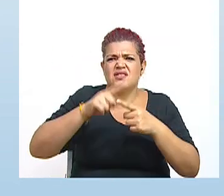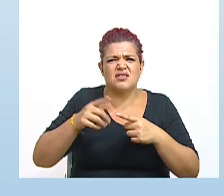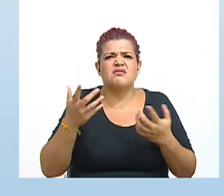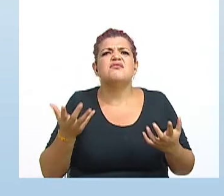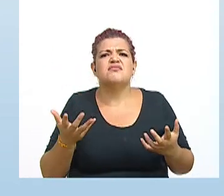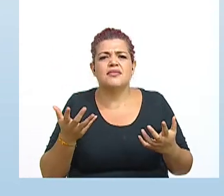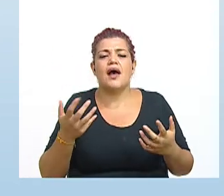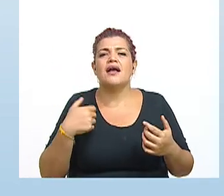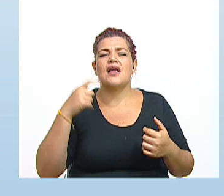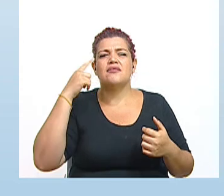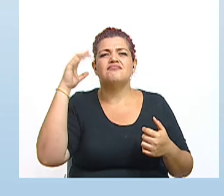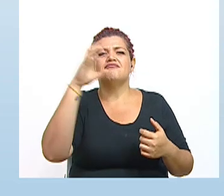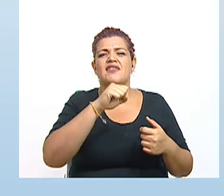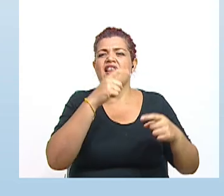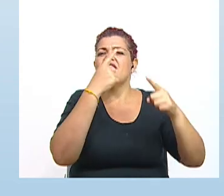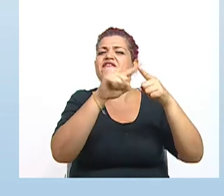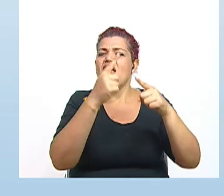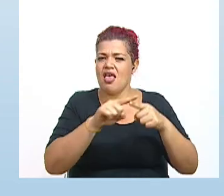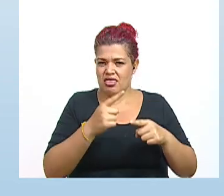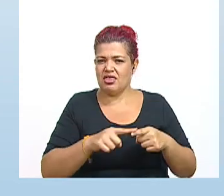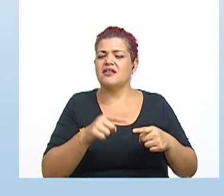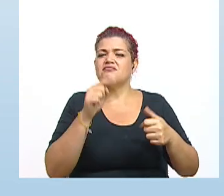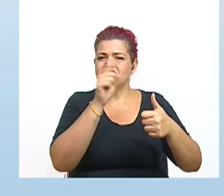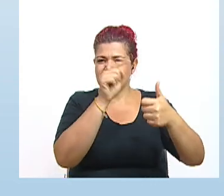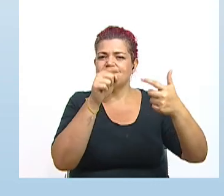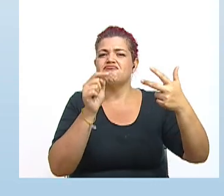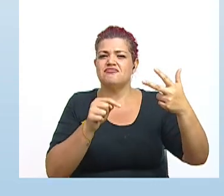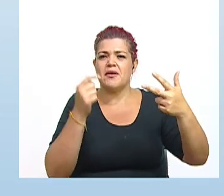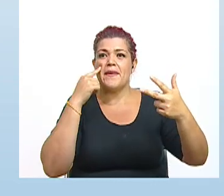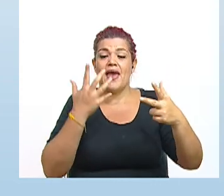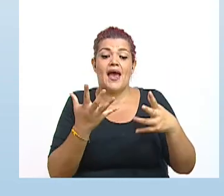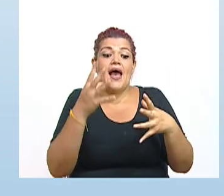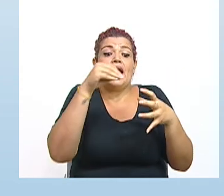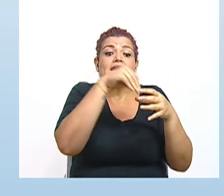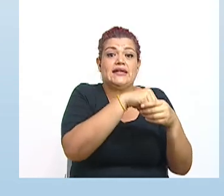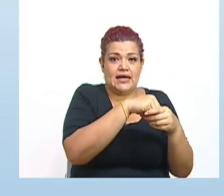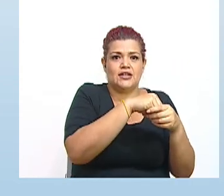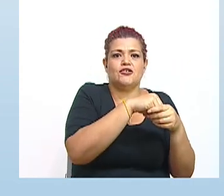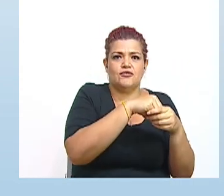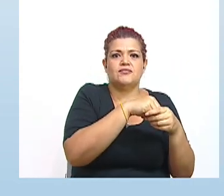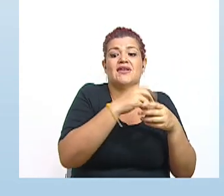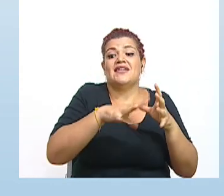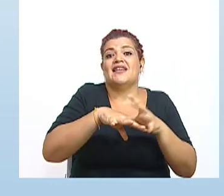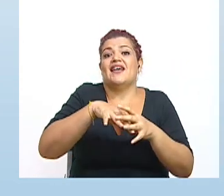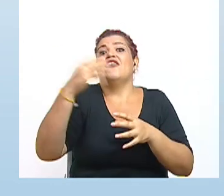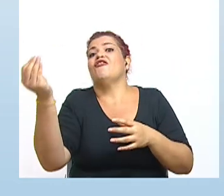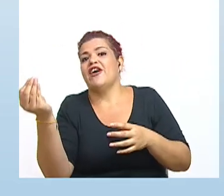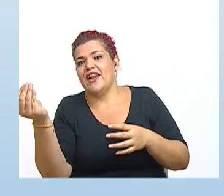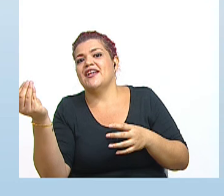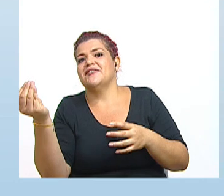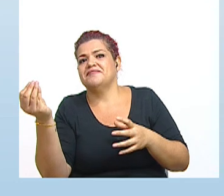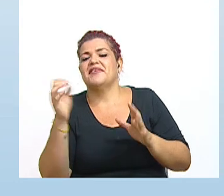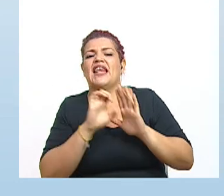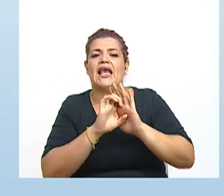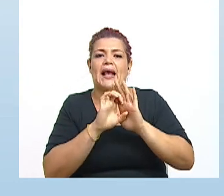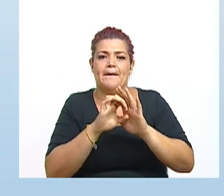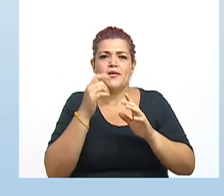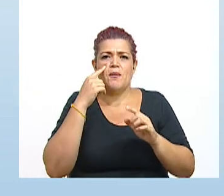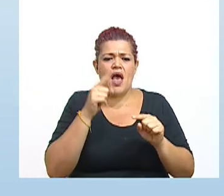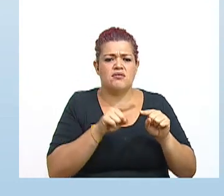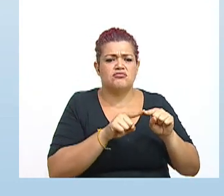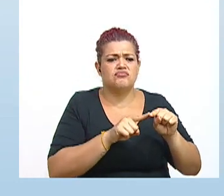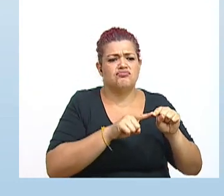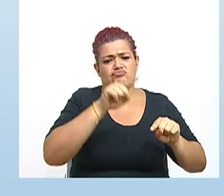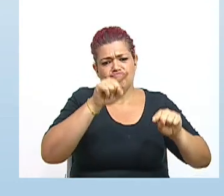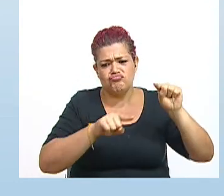de que hay distintas causas que podemos clasificar en internas y en externas. Por ejemplo, la variabilidad